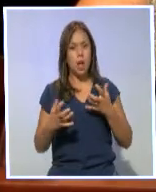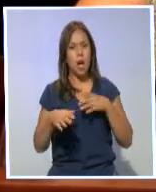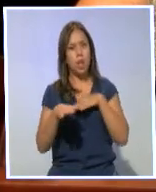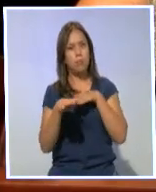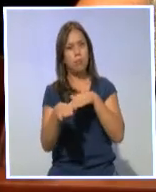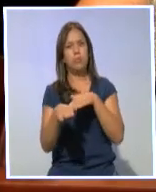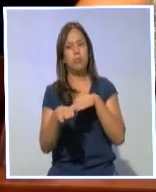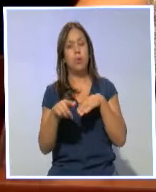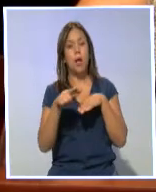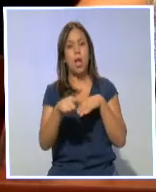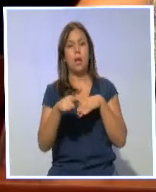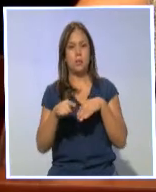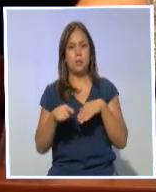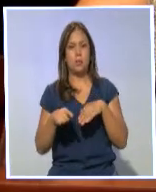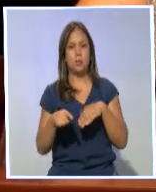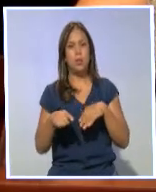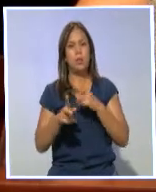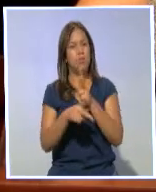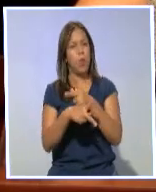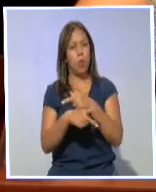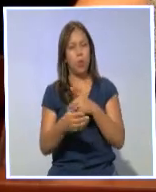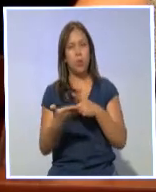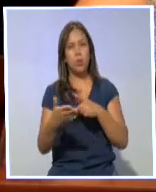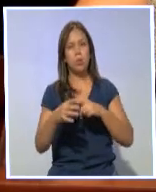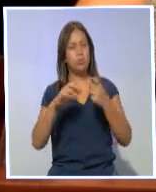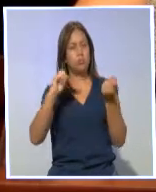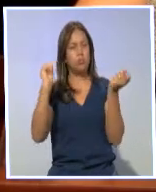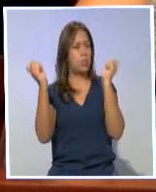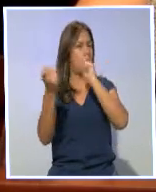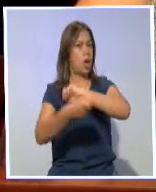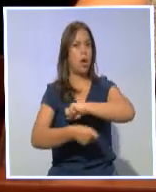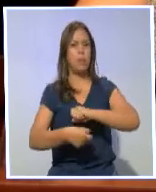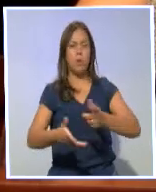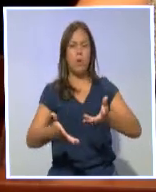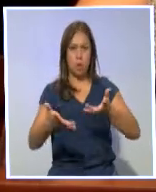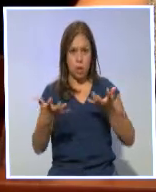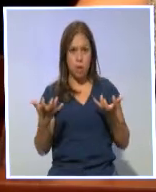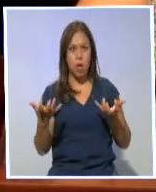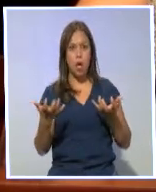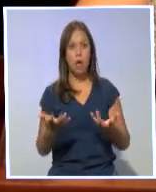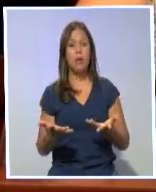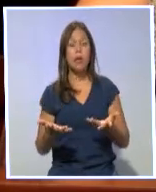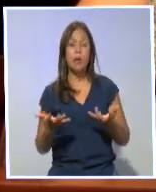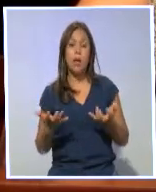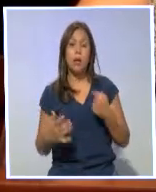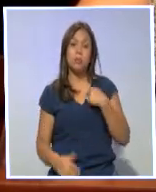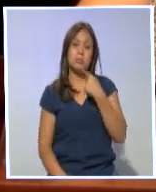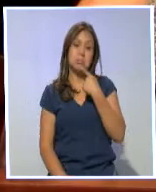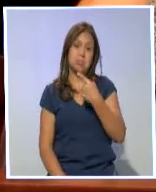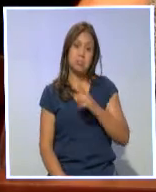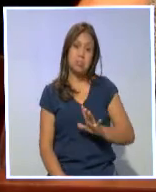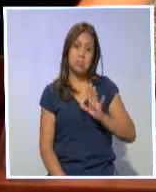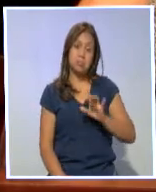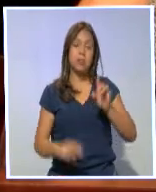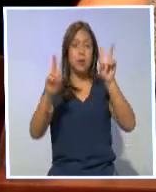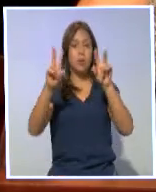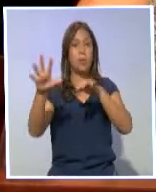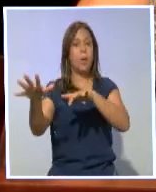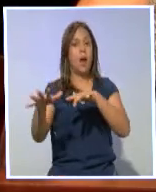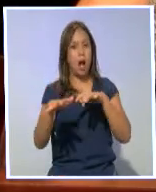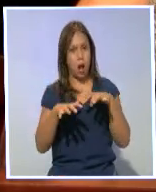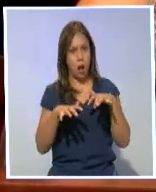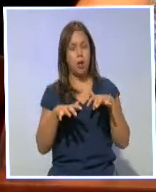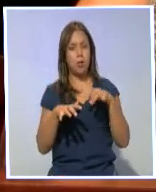impulsar esa matriz productiva, ese cambio de la matriz productiva. Quiero mencionar que el sector